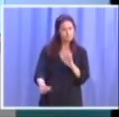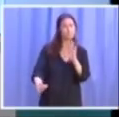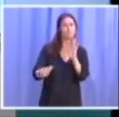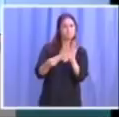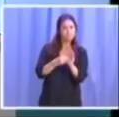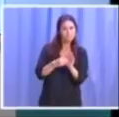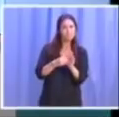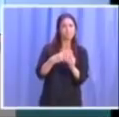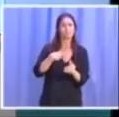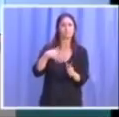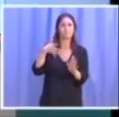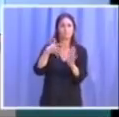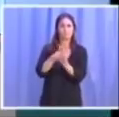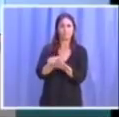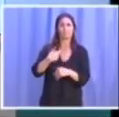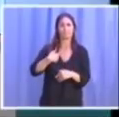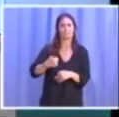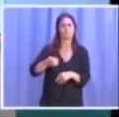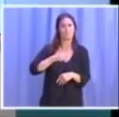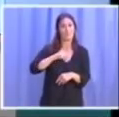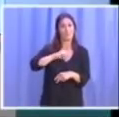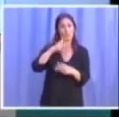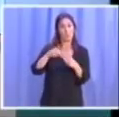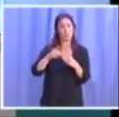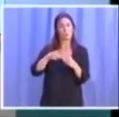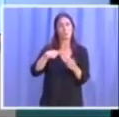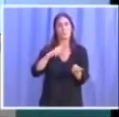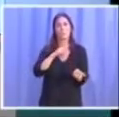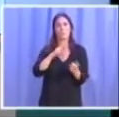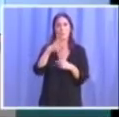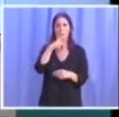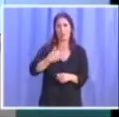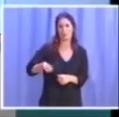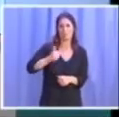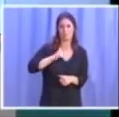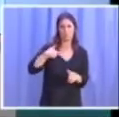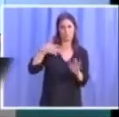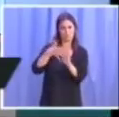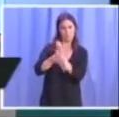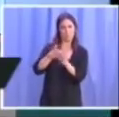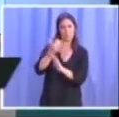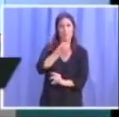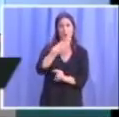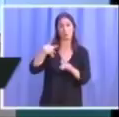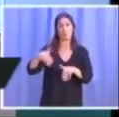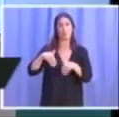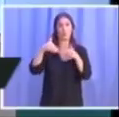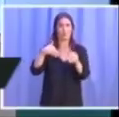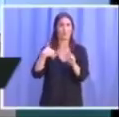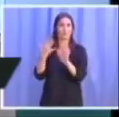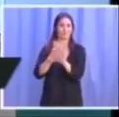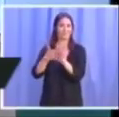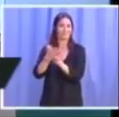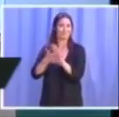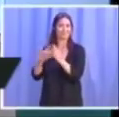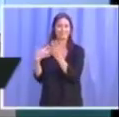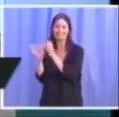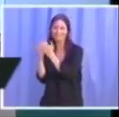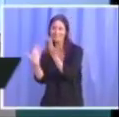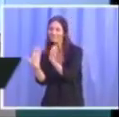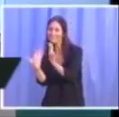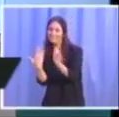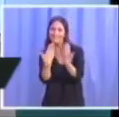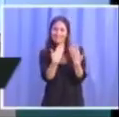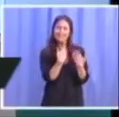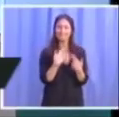agotar 10 segundos de mi tiempo para decir una cosa que hemos aprovechando, que algunos candidatos hemos tenido ocasión de hablar en este pequeño receso. Yo